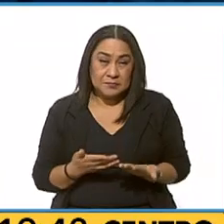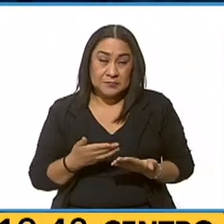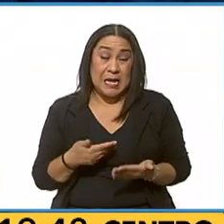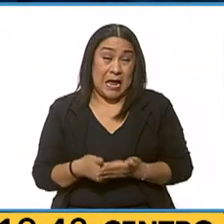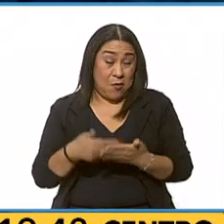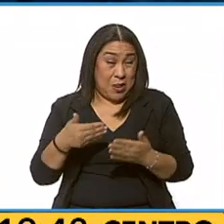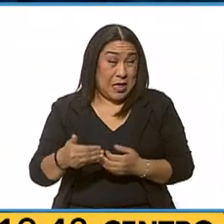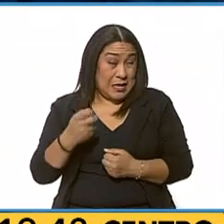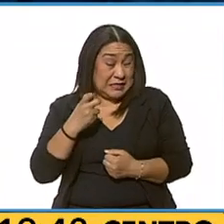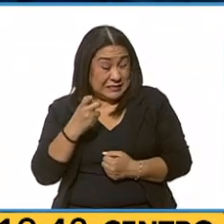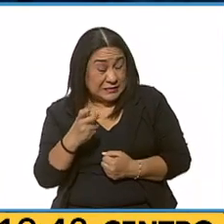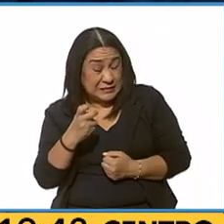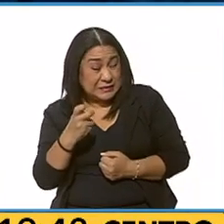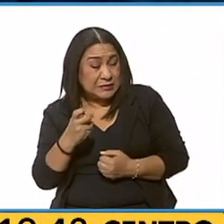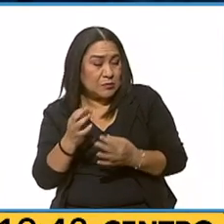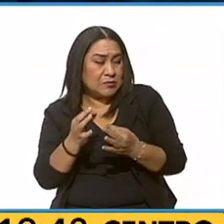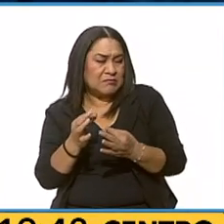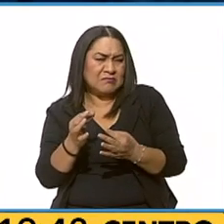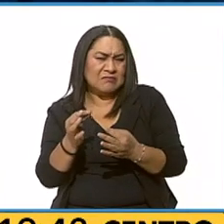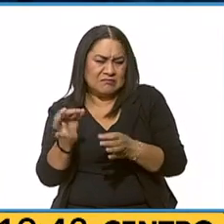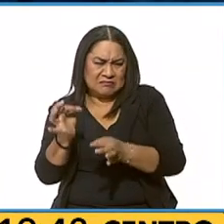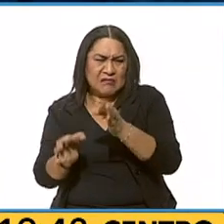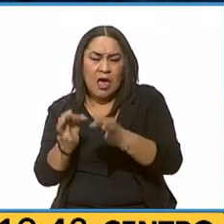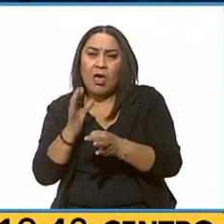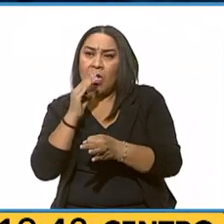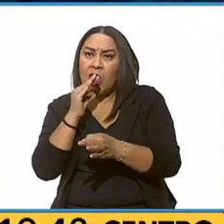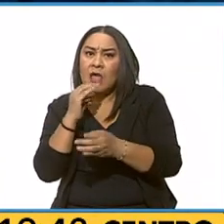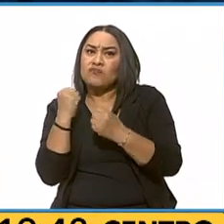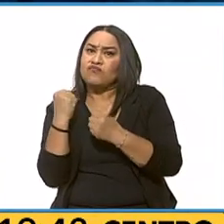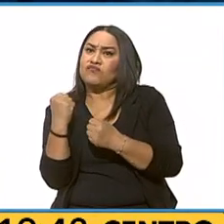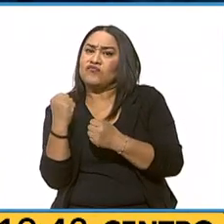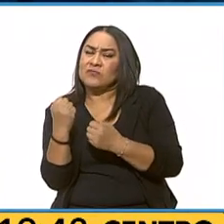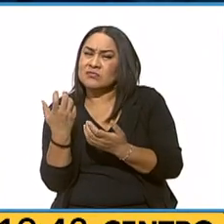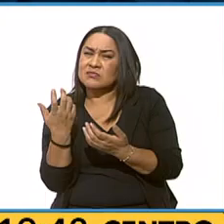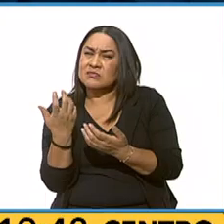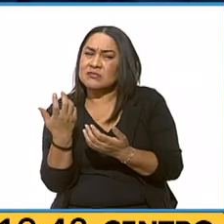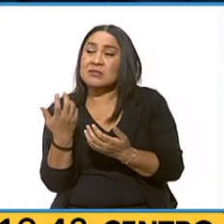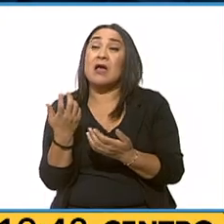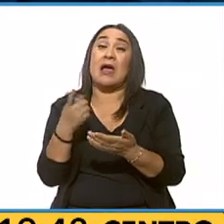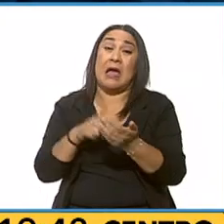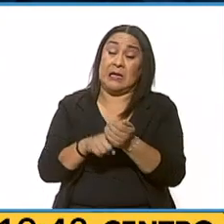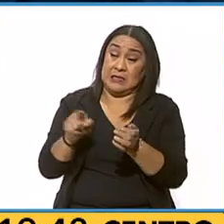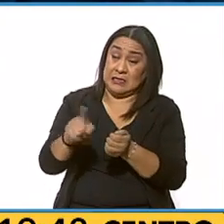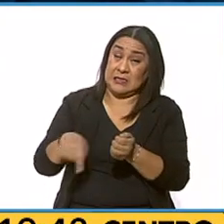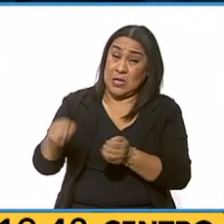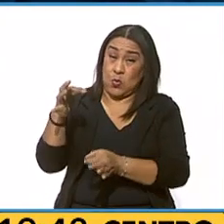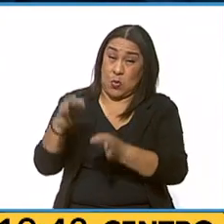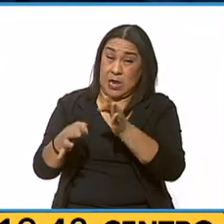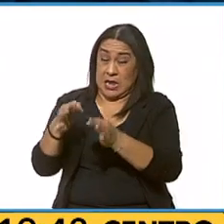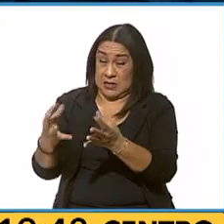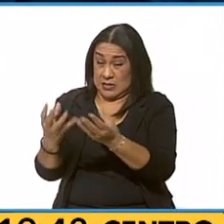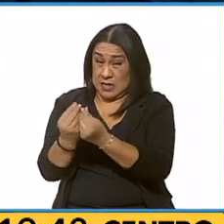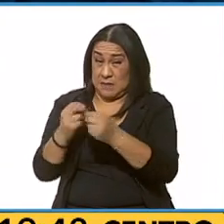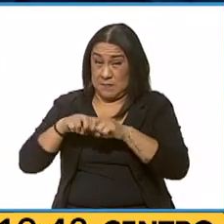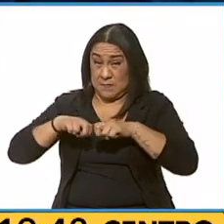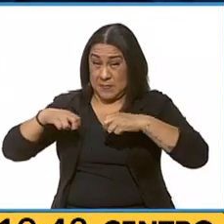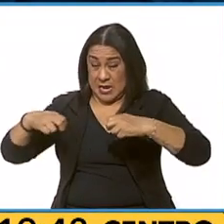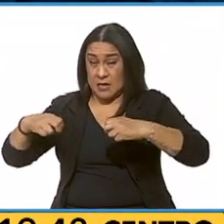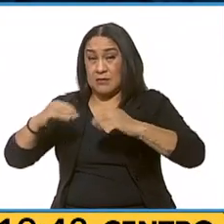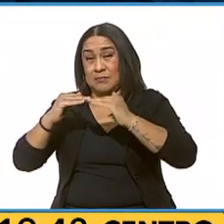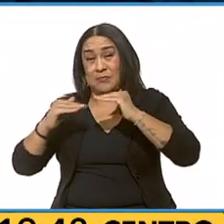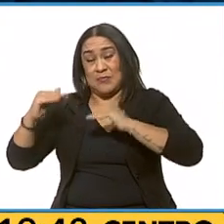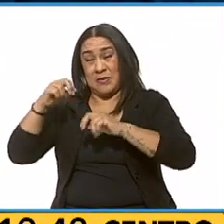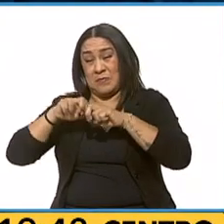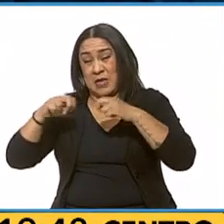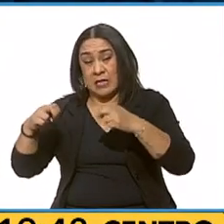reducto era impenetrable y porque en manos de esos jueces, de esos ministros, de esos